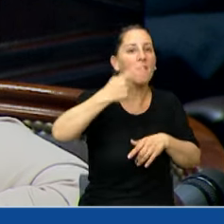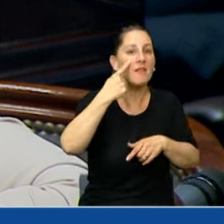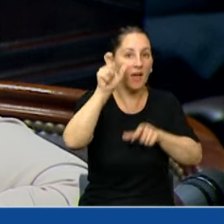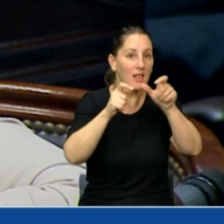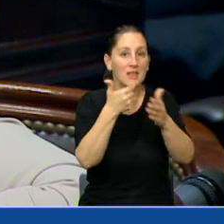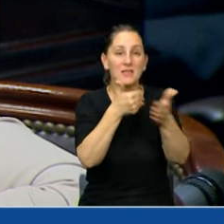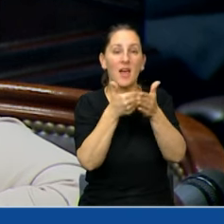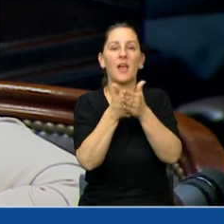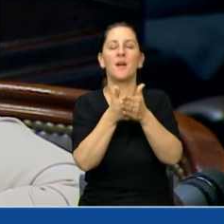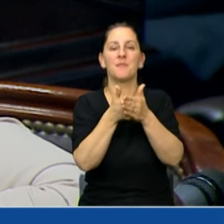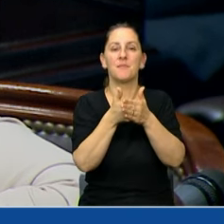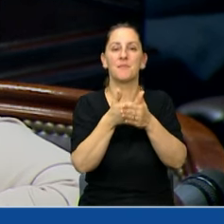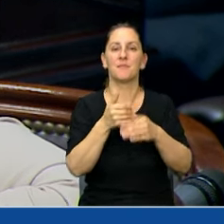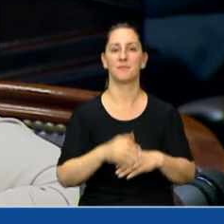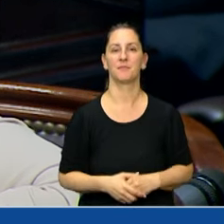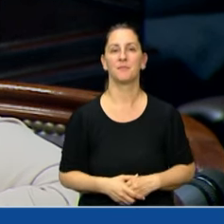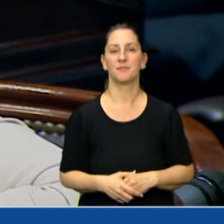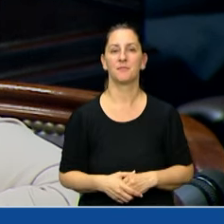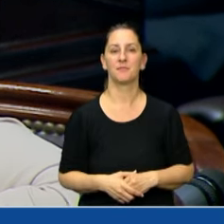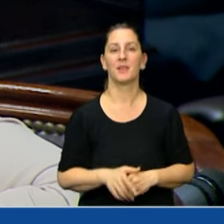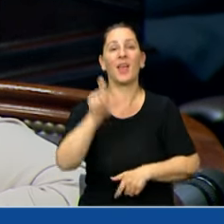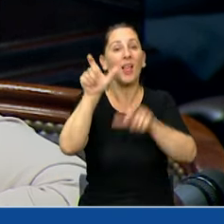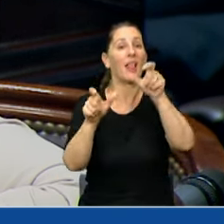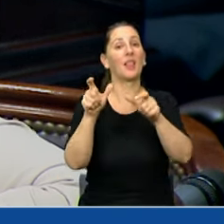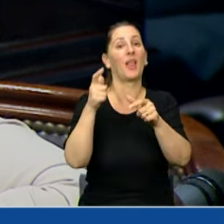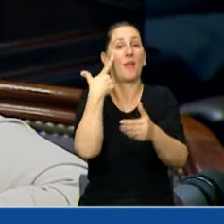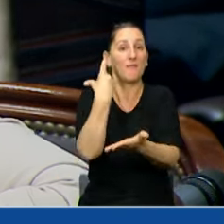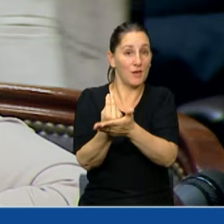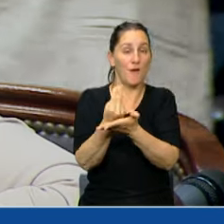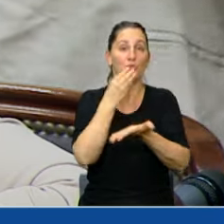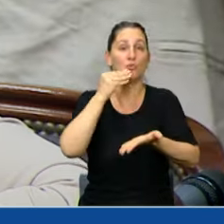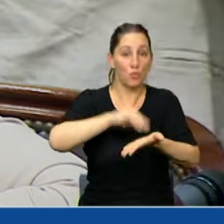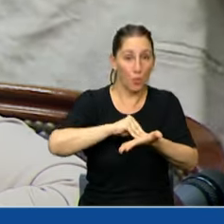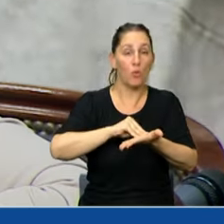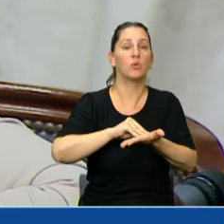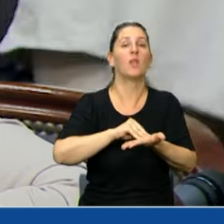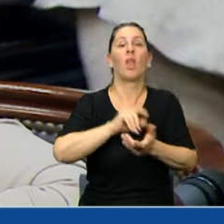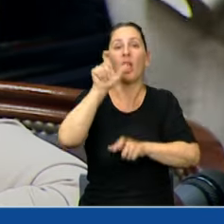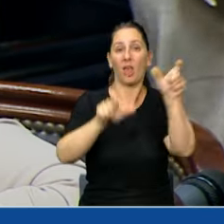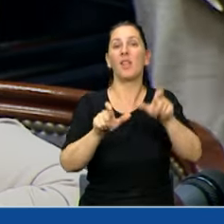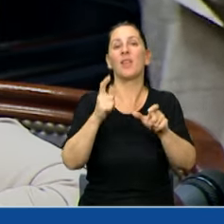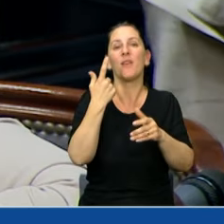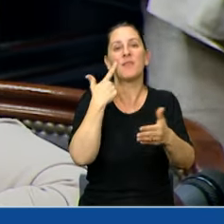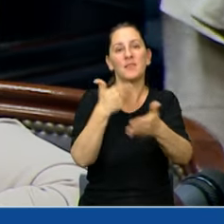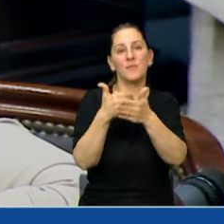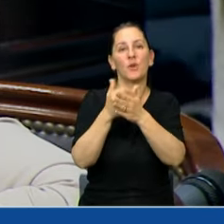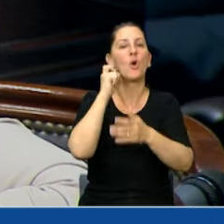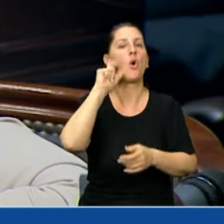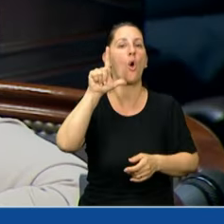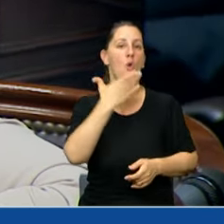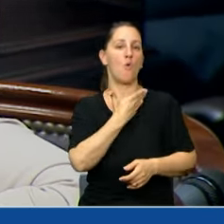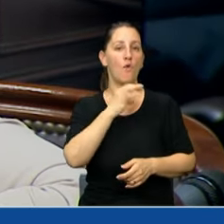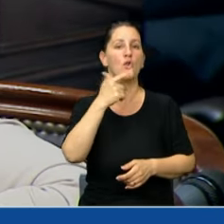todos aquellos que todos aquellos chubutenses y para que todos aquellos que habitamos en la Cuenca del Golfo San